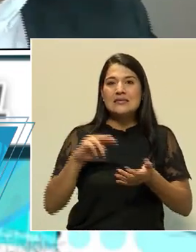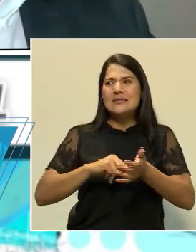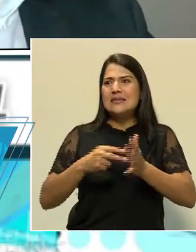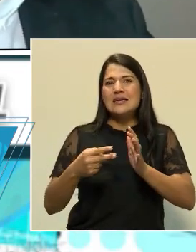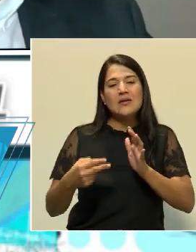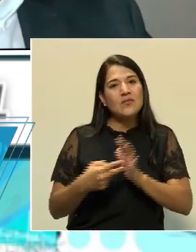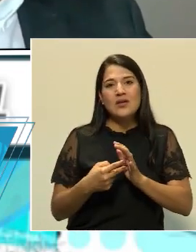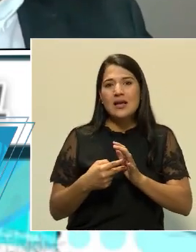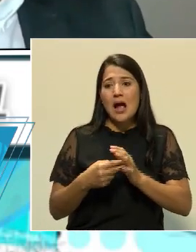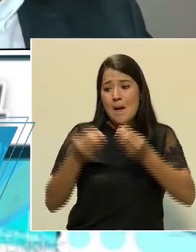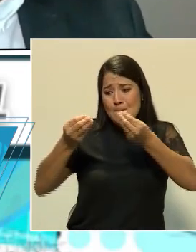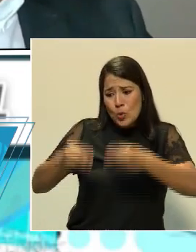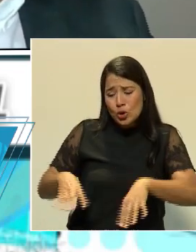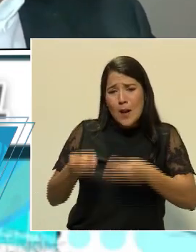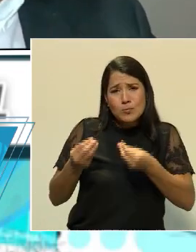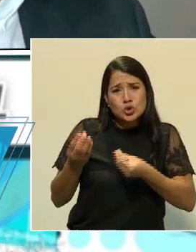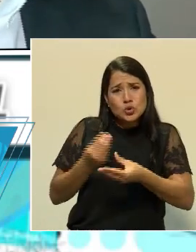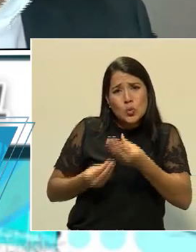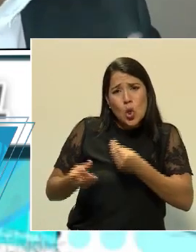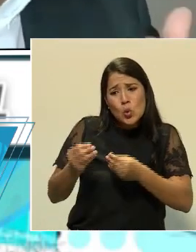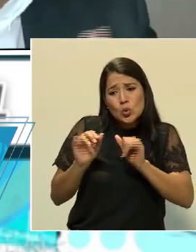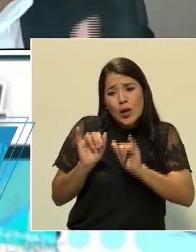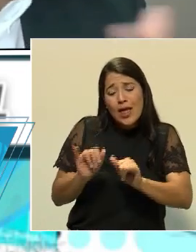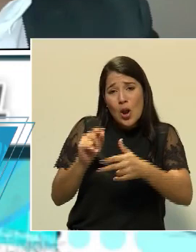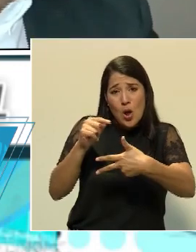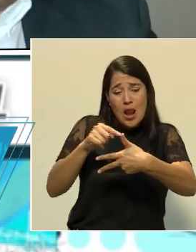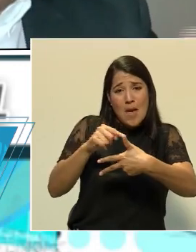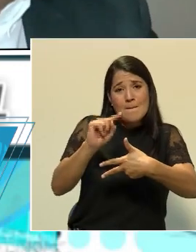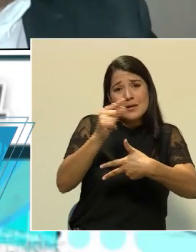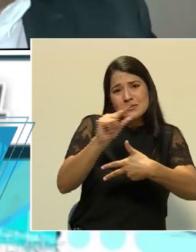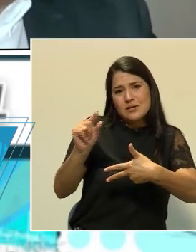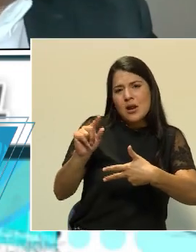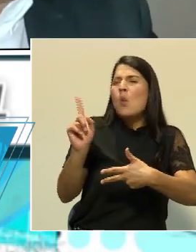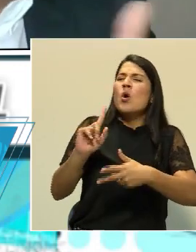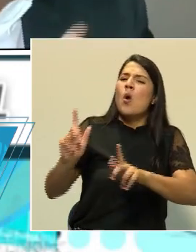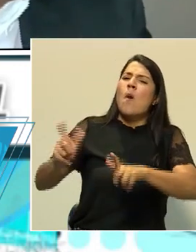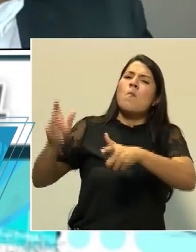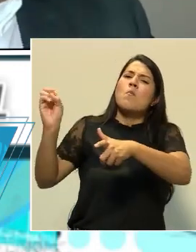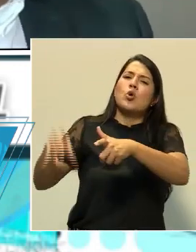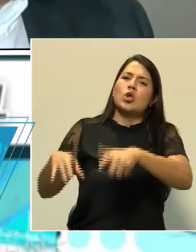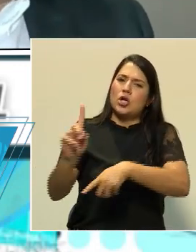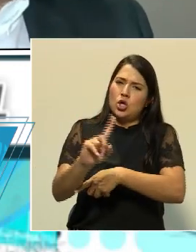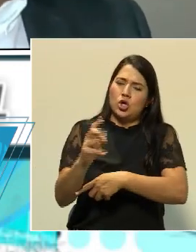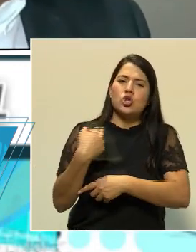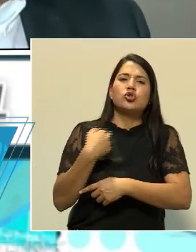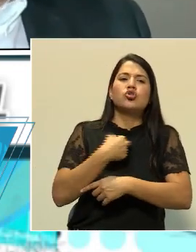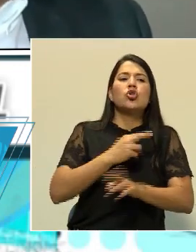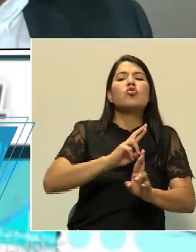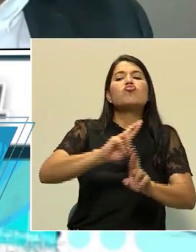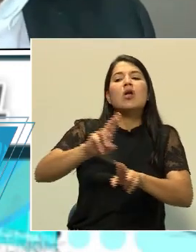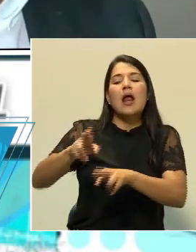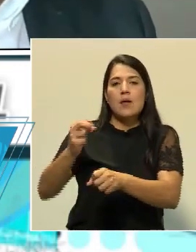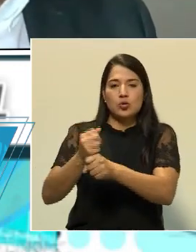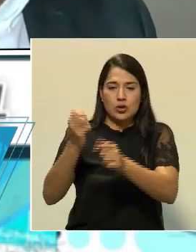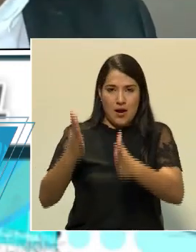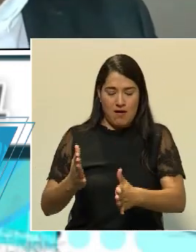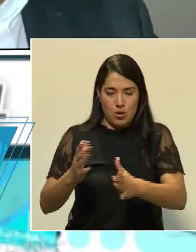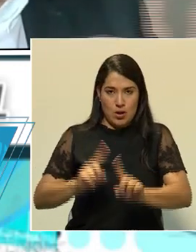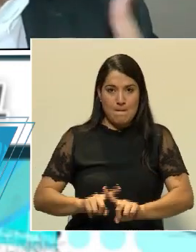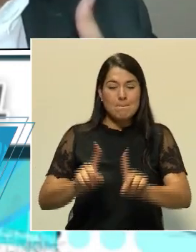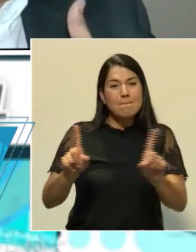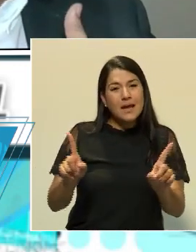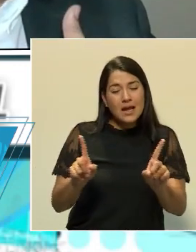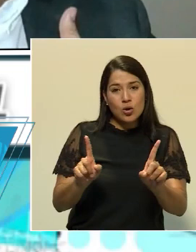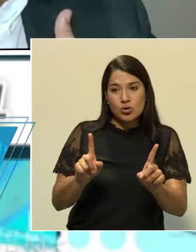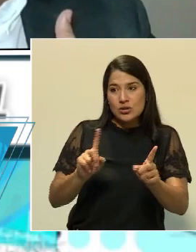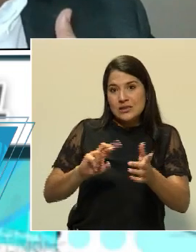botar un montón de materia prima que, bueno, a botar, gracias a Dios no la estamos botando, se la estamos regalando a nuestros trabajadores, pero al fin y al cabo